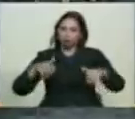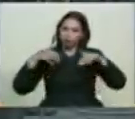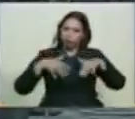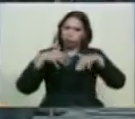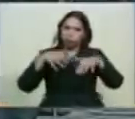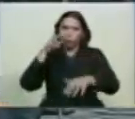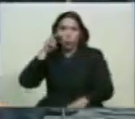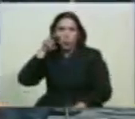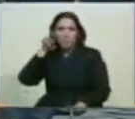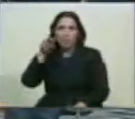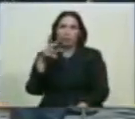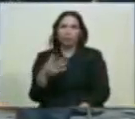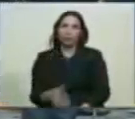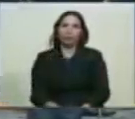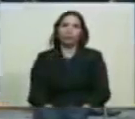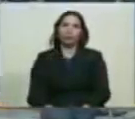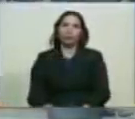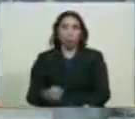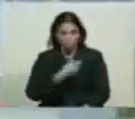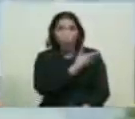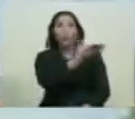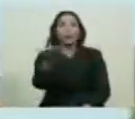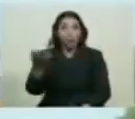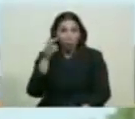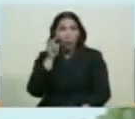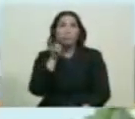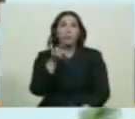visto. Ustedes lo han visto también.